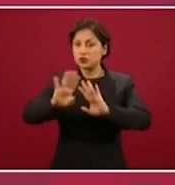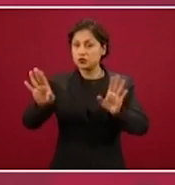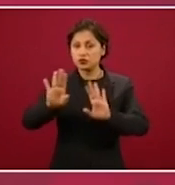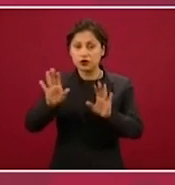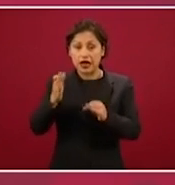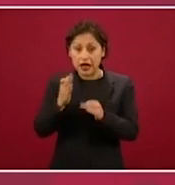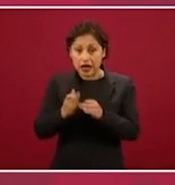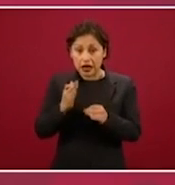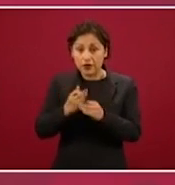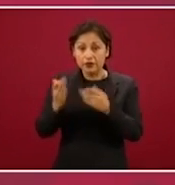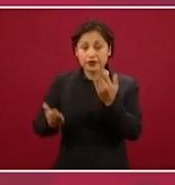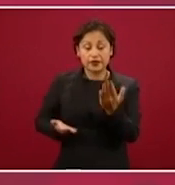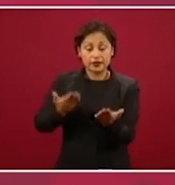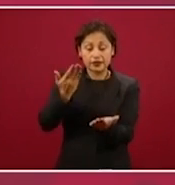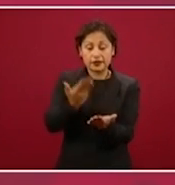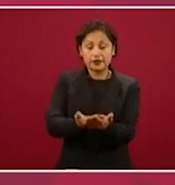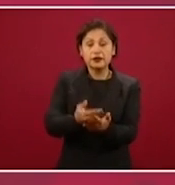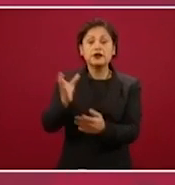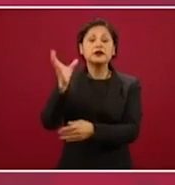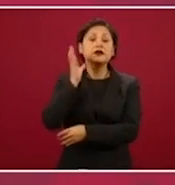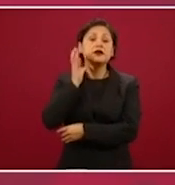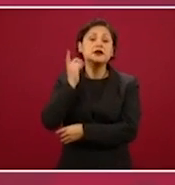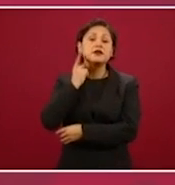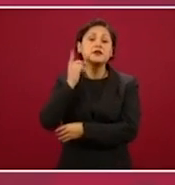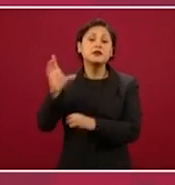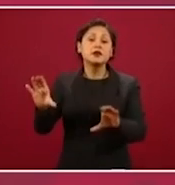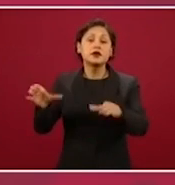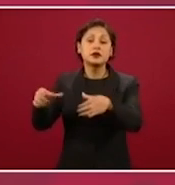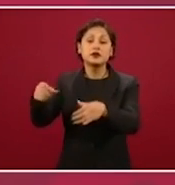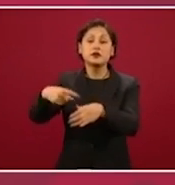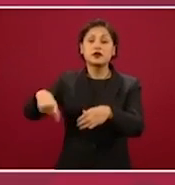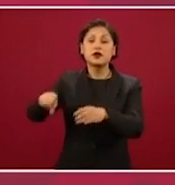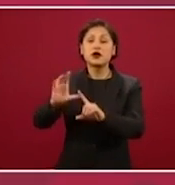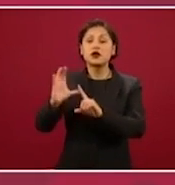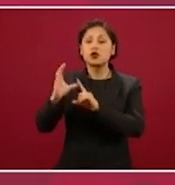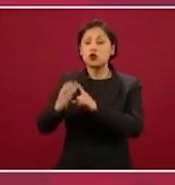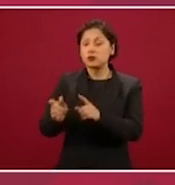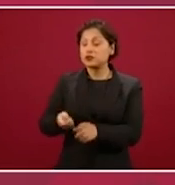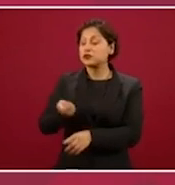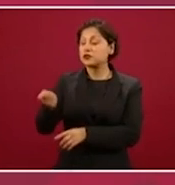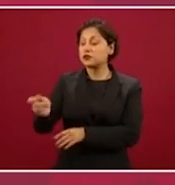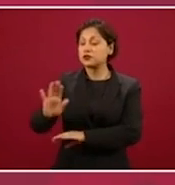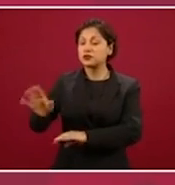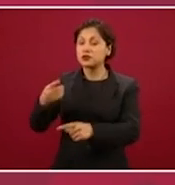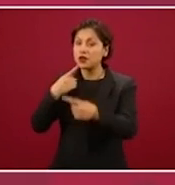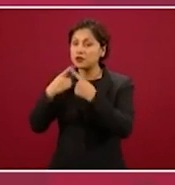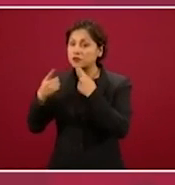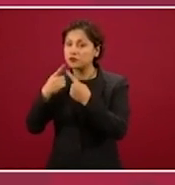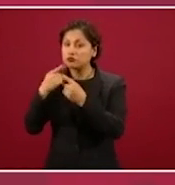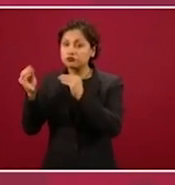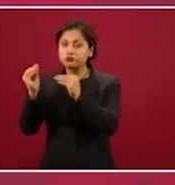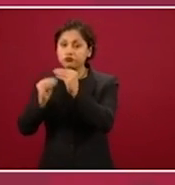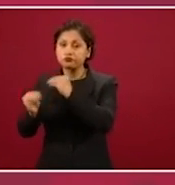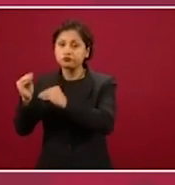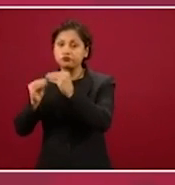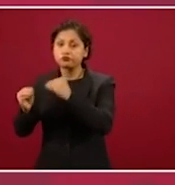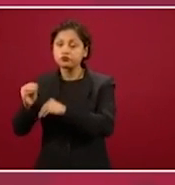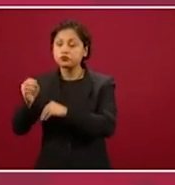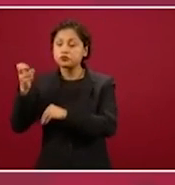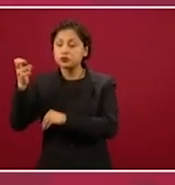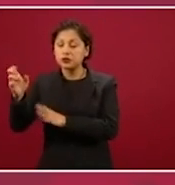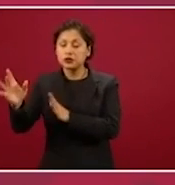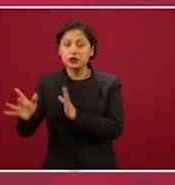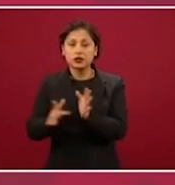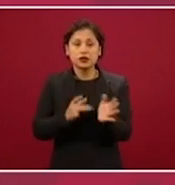ya está hasta en comisiones en el Congreso, porque se va a elevar a rango constitucional el derecho a